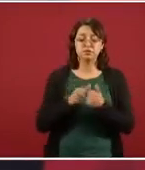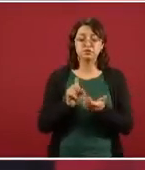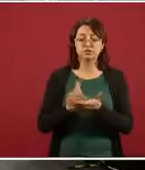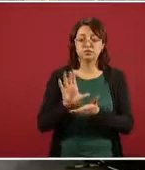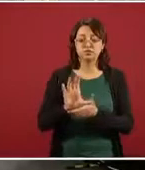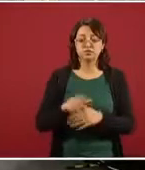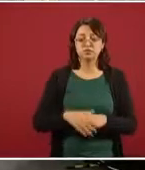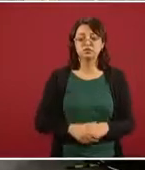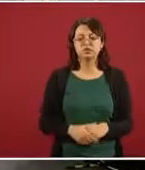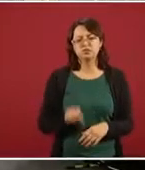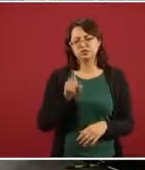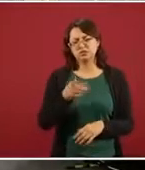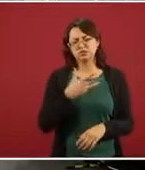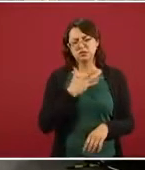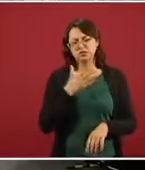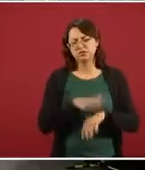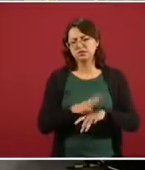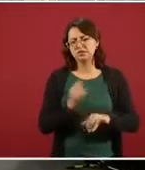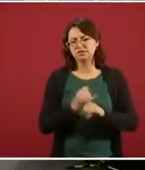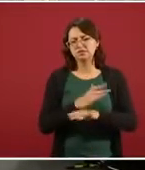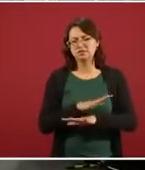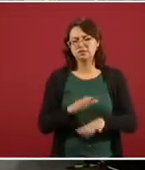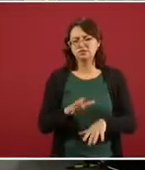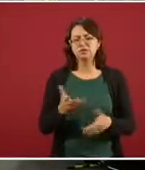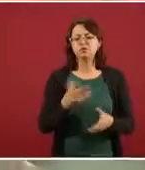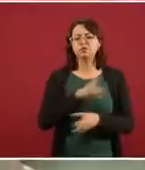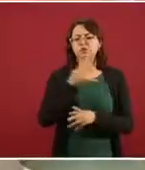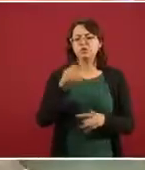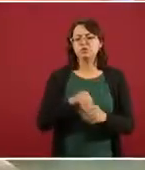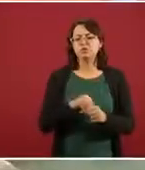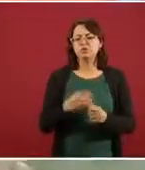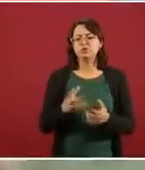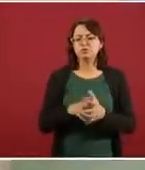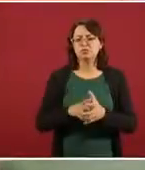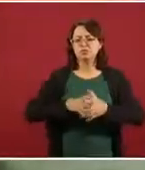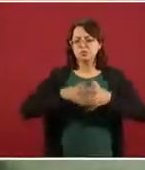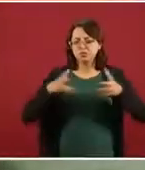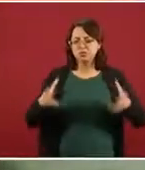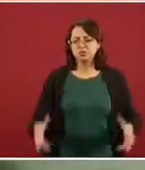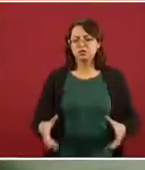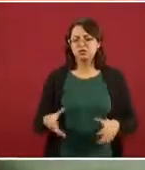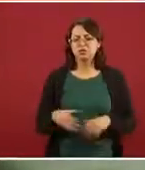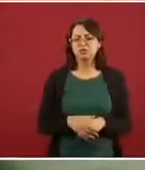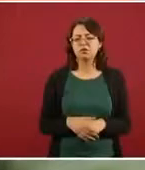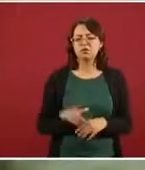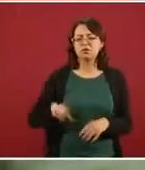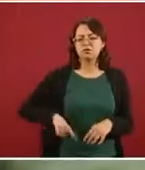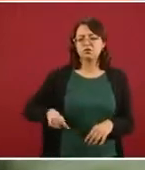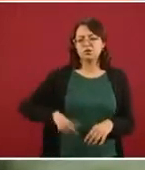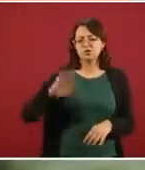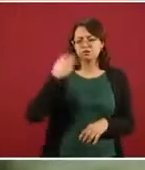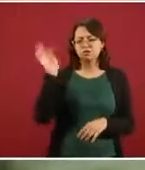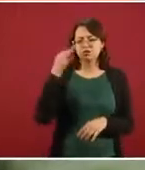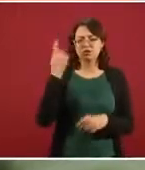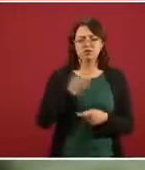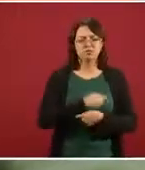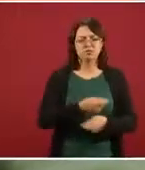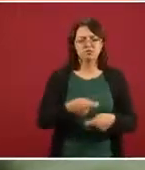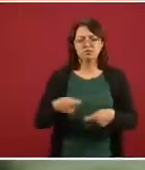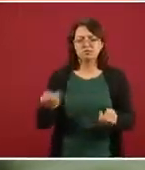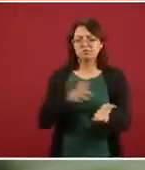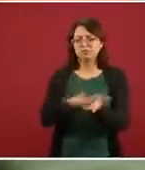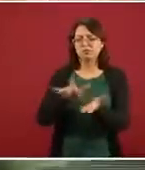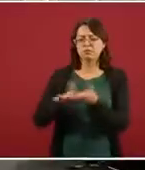¿Usted tiene el dato, subsecretaria, de términos globales, cuánto incrementará lo que el gobierno federal reparte en ayuda